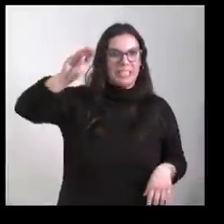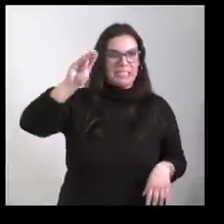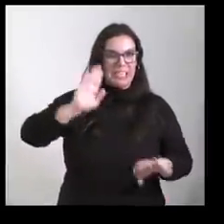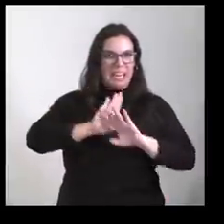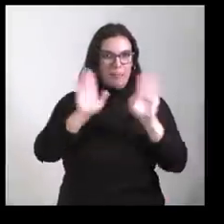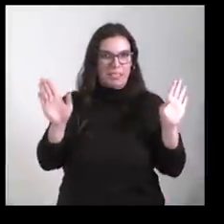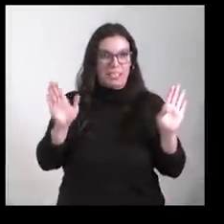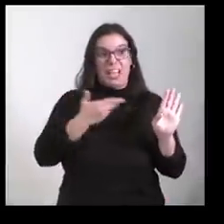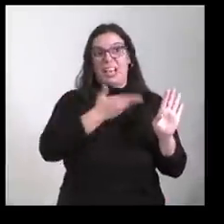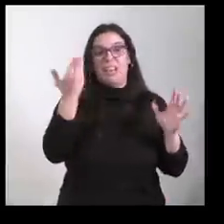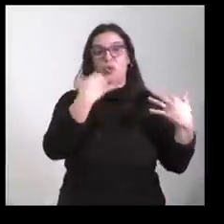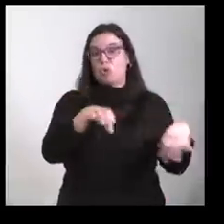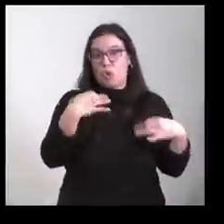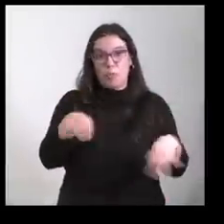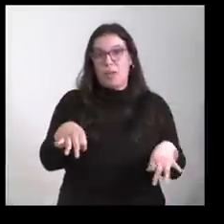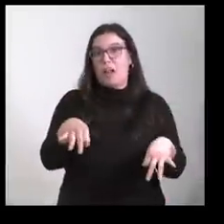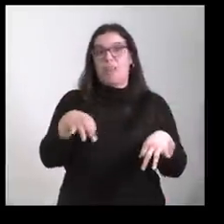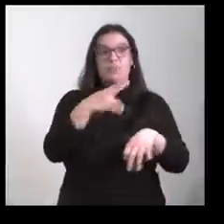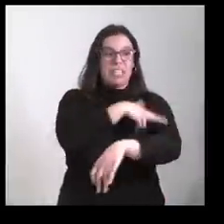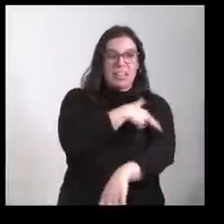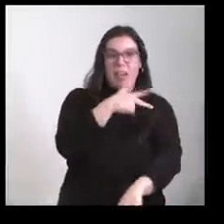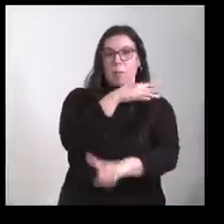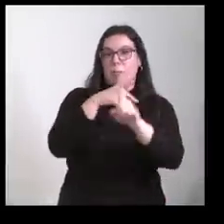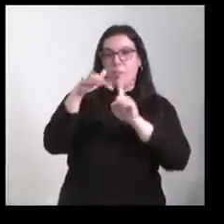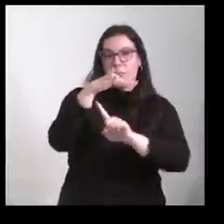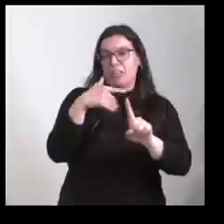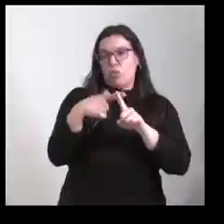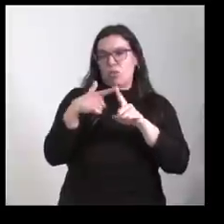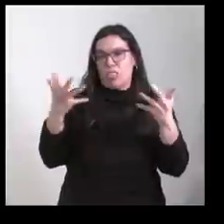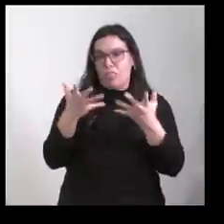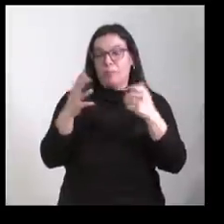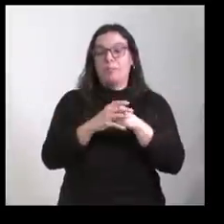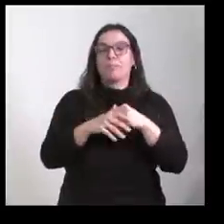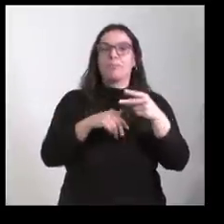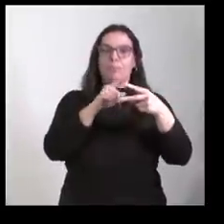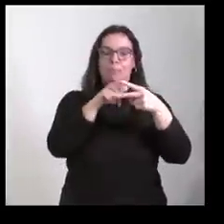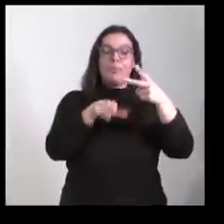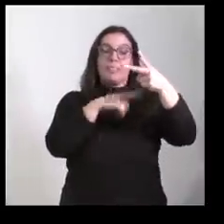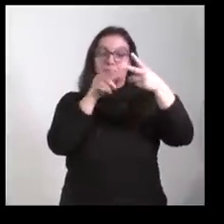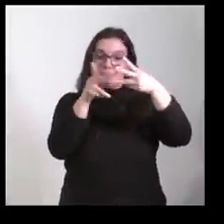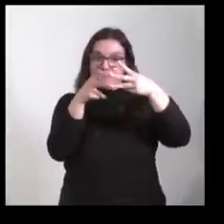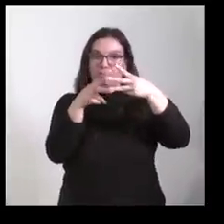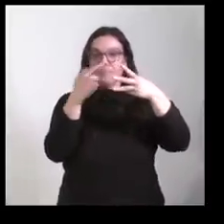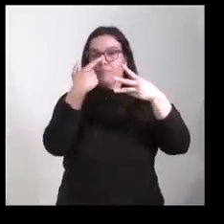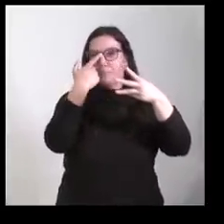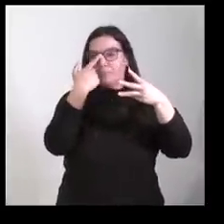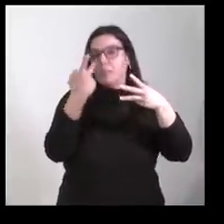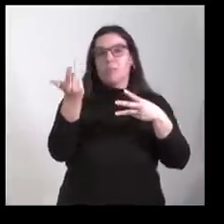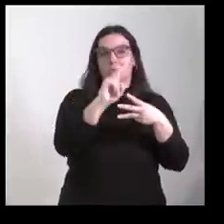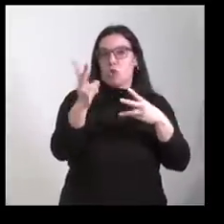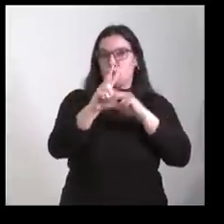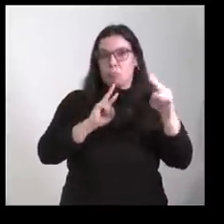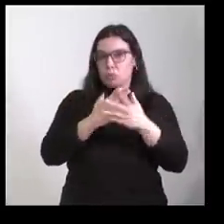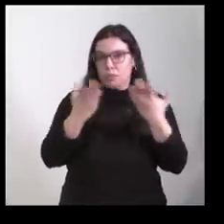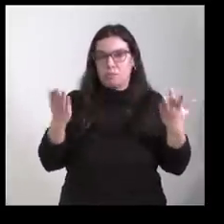cosas de sanidad de medio ambiente o cosas así y luego dos preguntas nos pueden contestar cualquiera de los dos